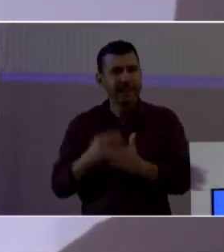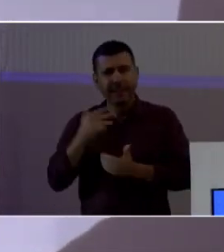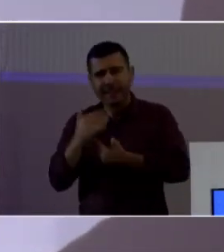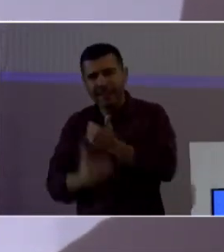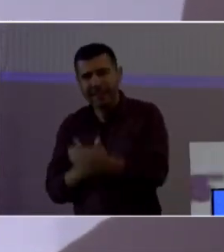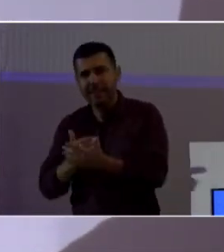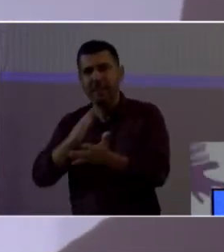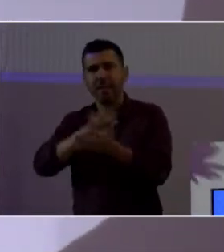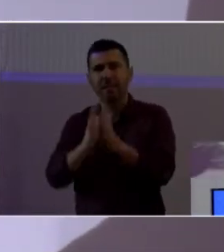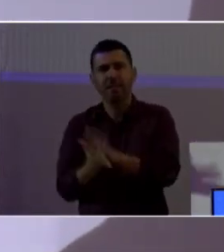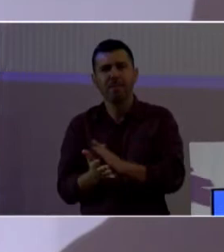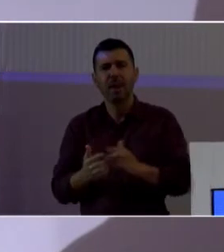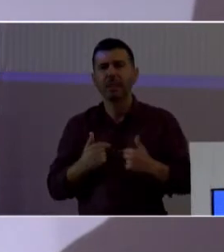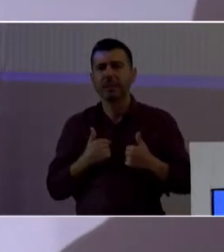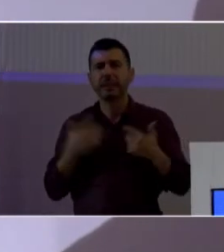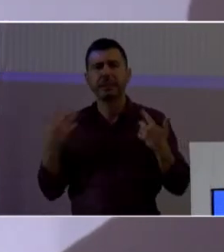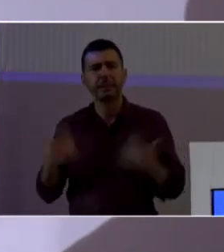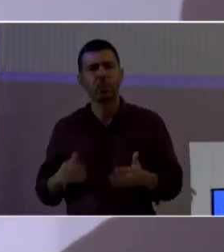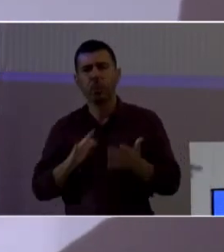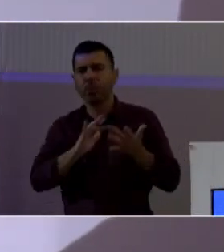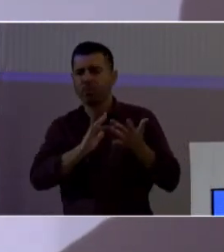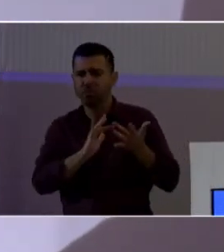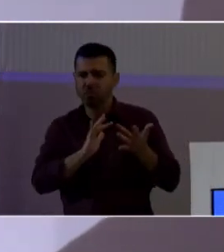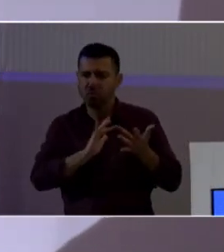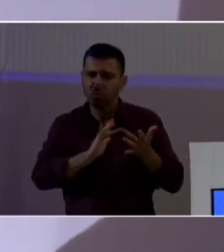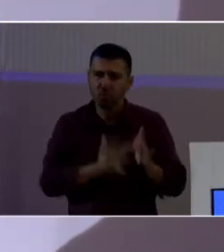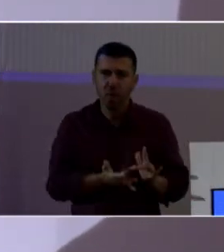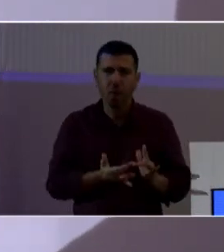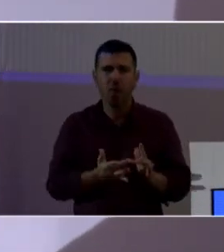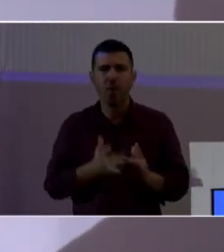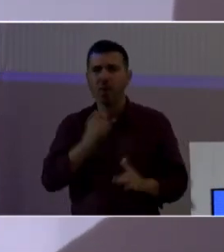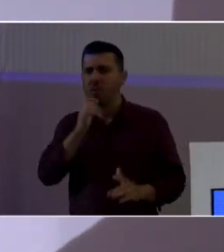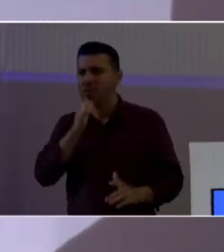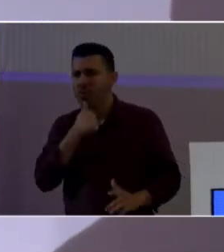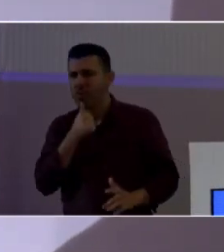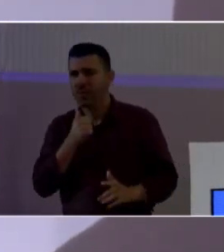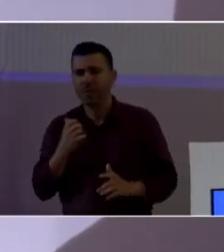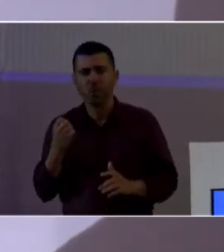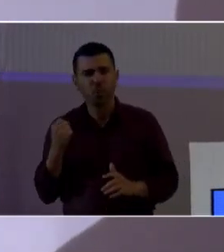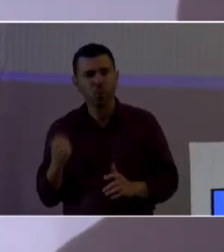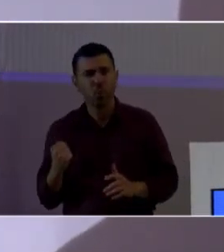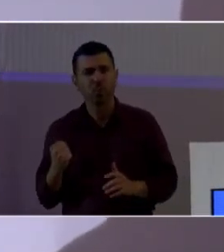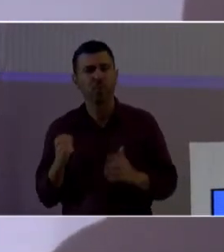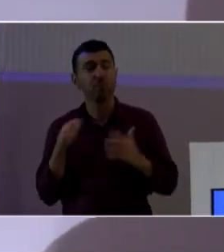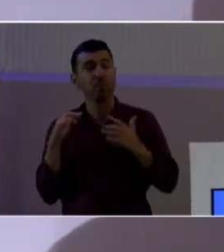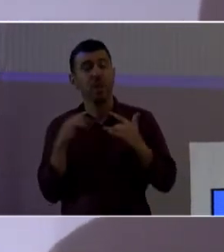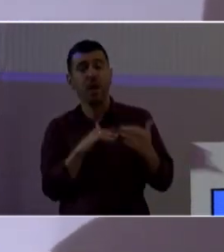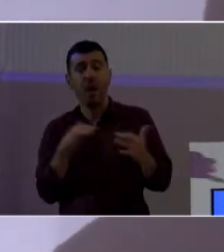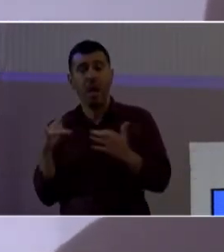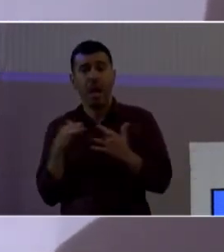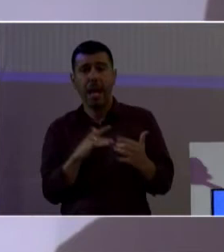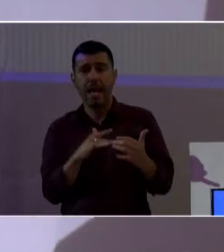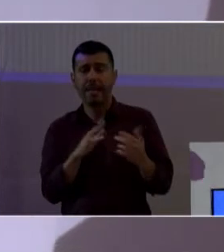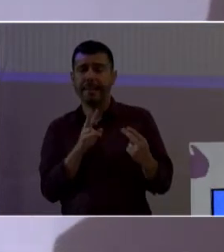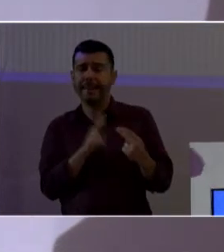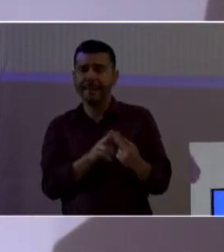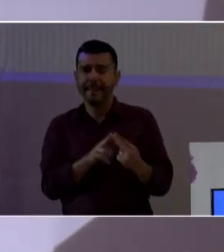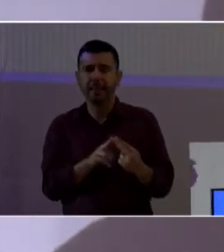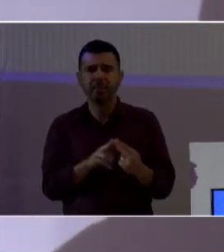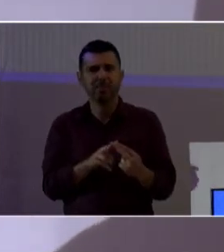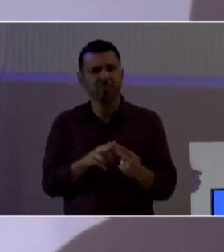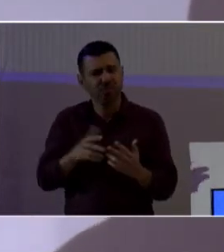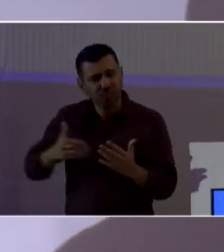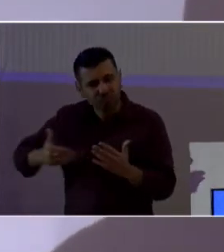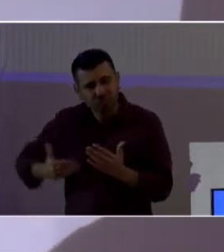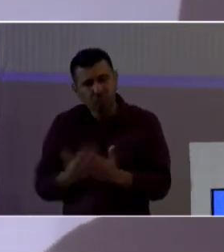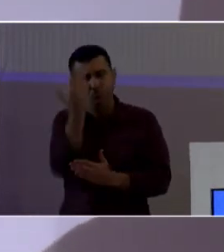conocimiento de los dolores, de lo que es la dureza de la guerra, nos va a permitir proscribirla